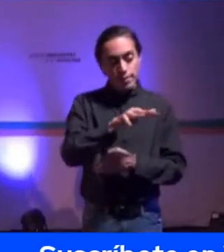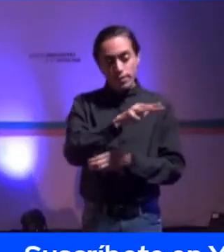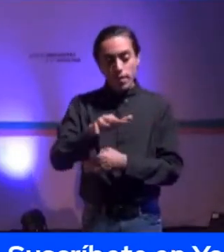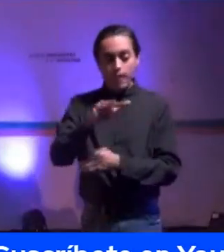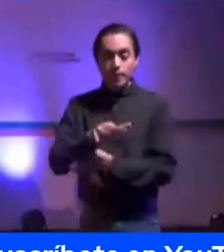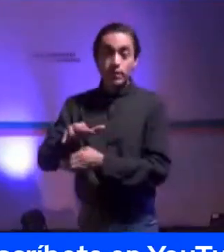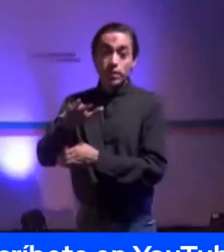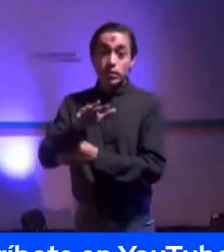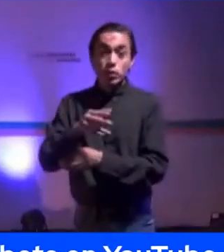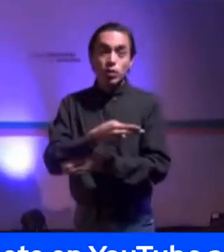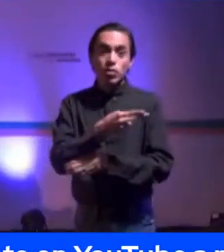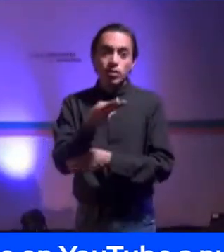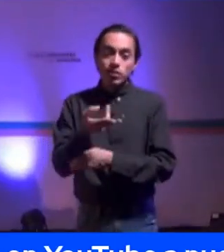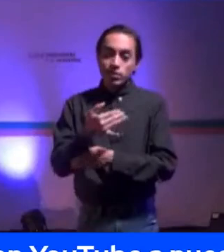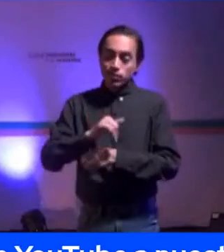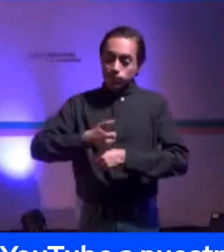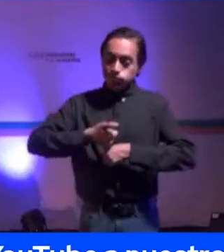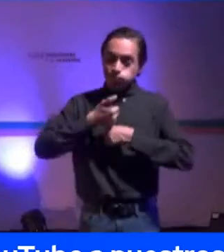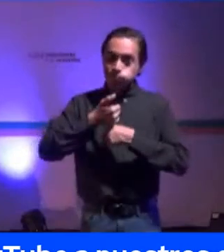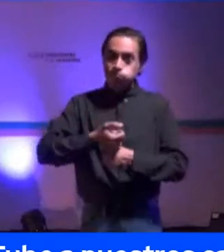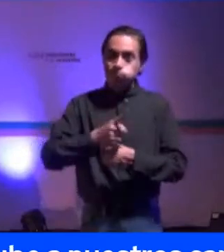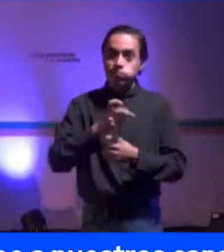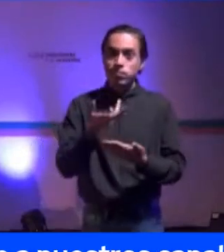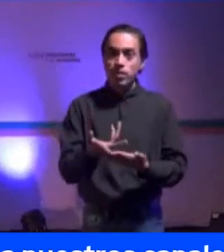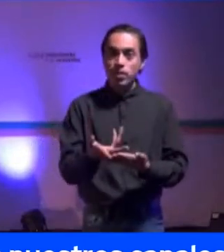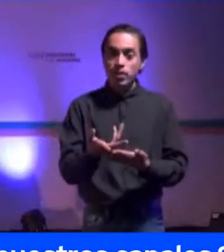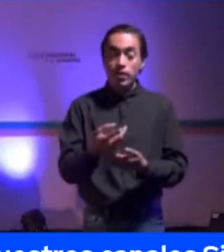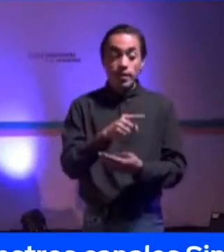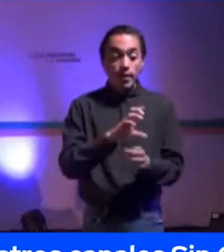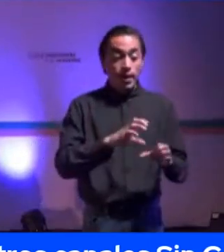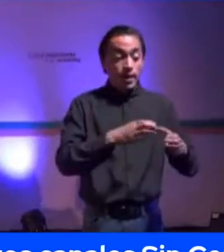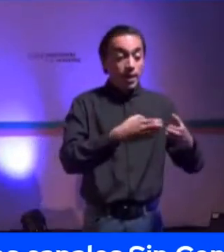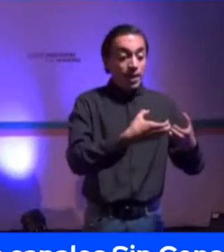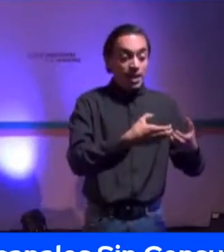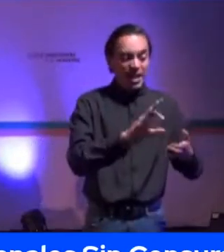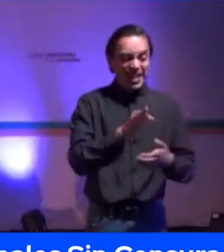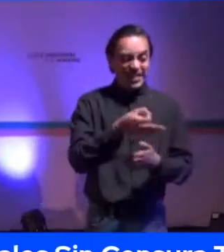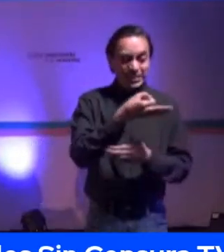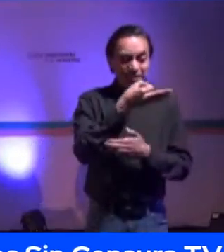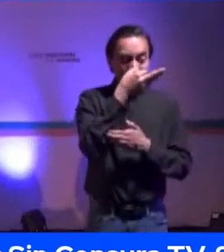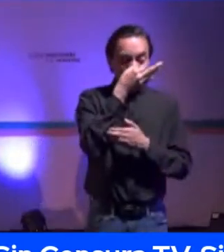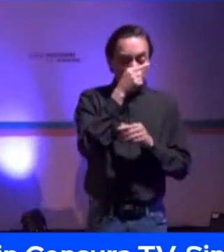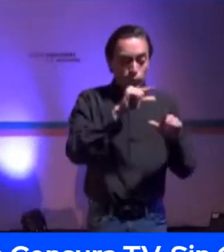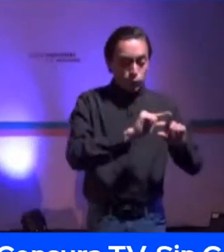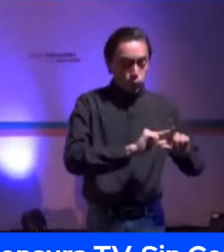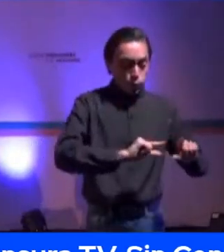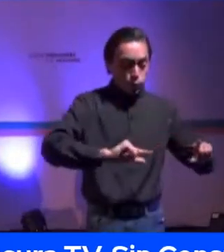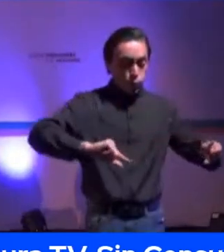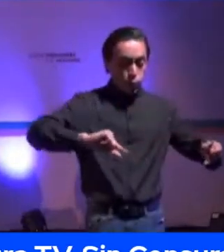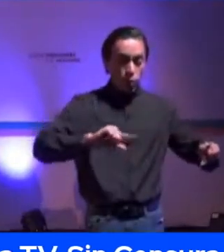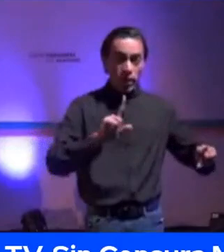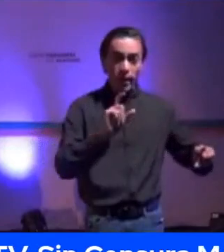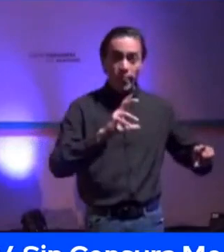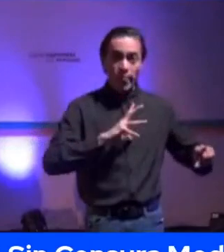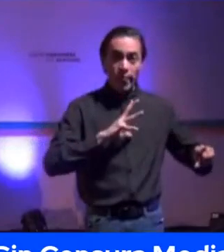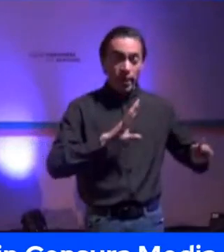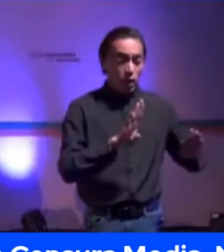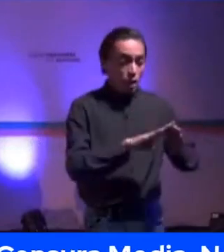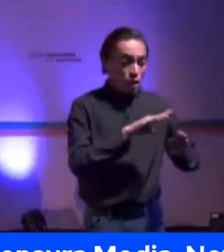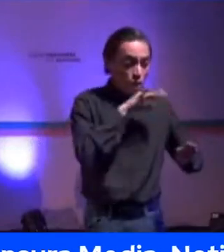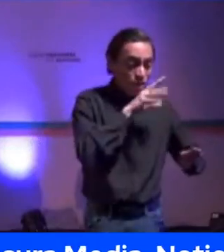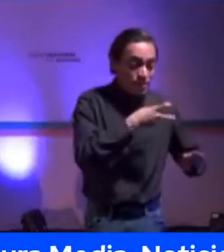está la situación del agua. Ahí en donde casi está colapsado el drenaje. Y luego van a decir unos, puta, pues ahí está